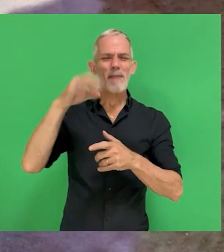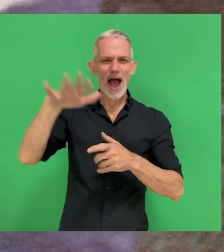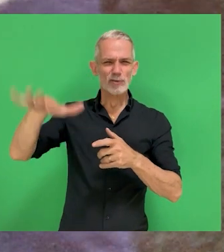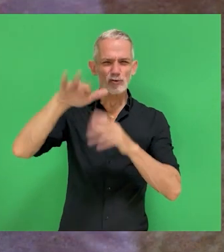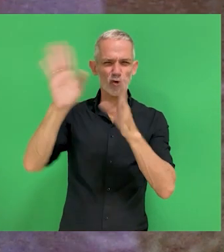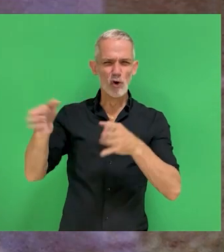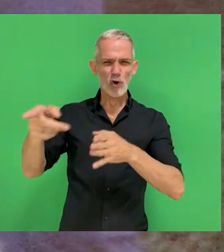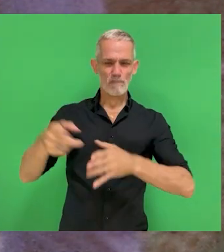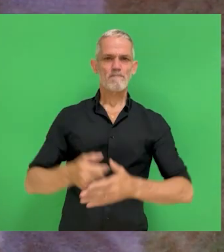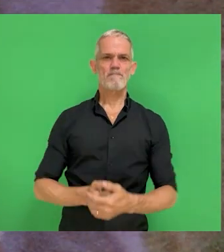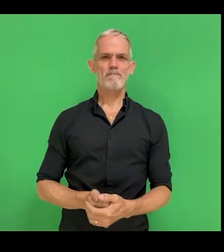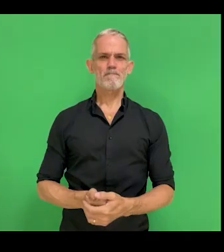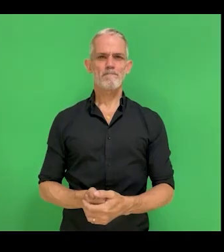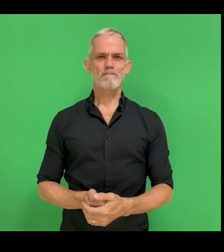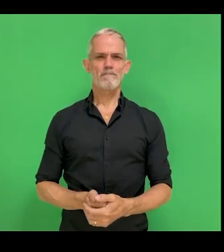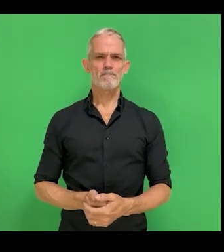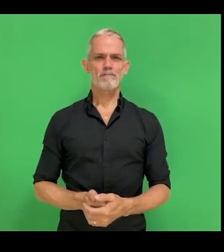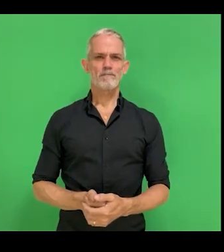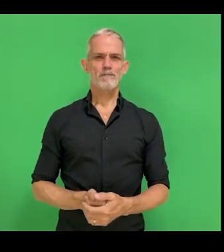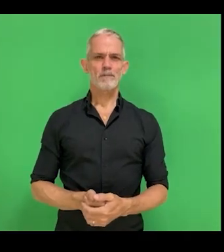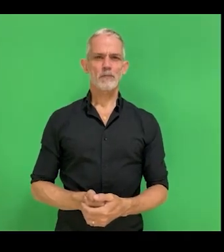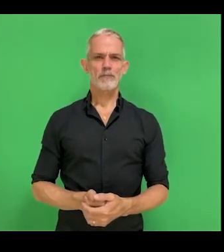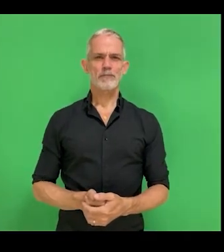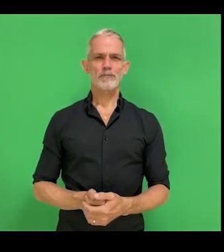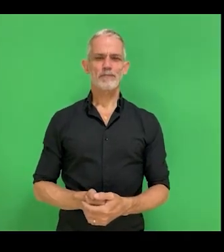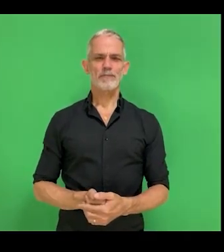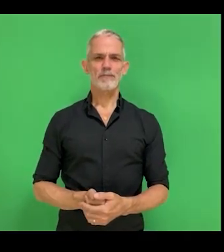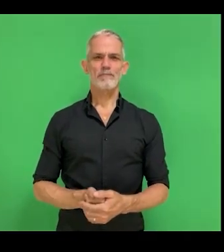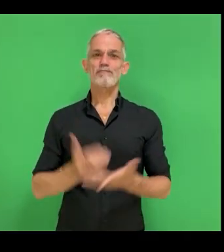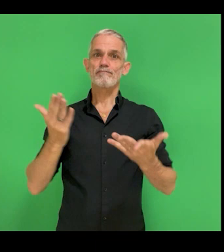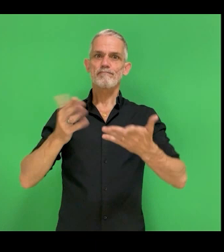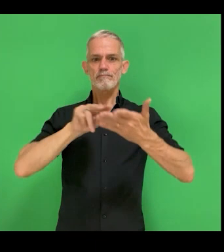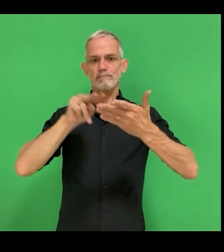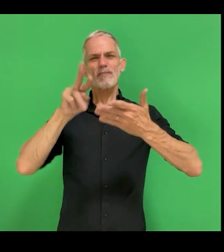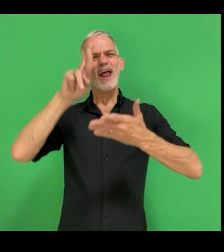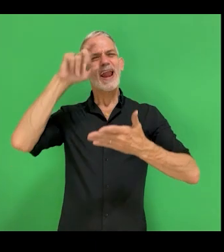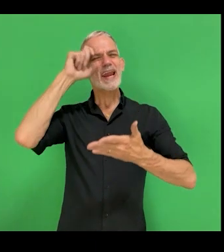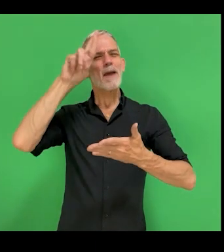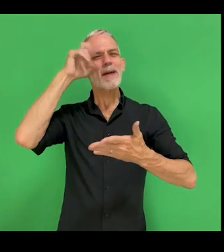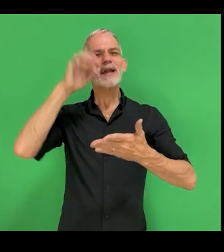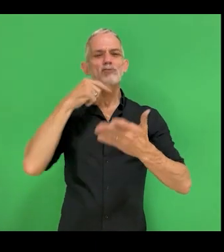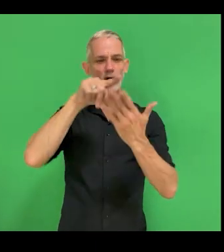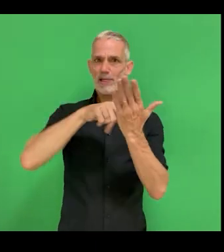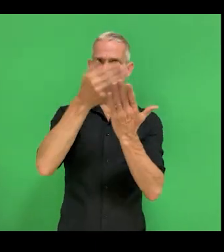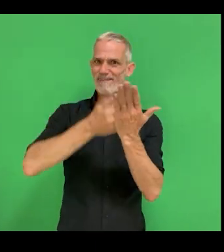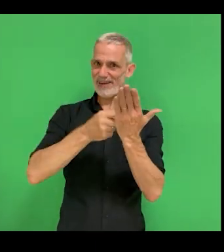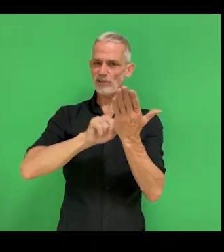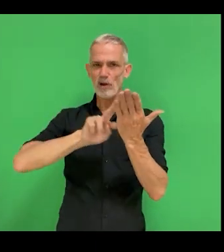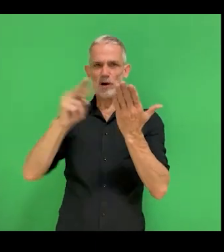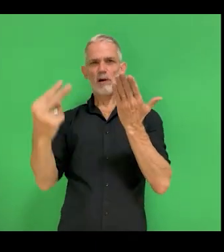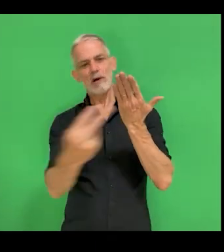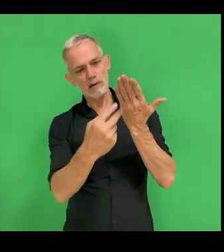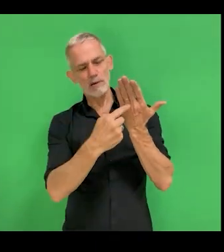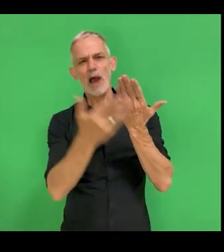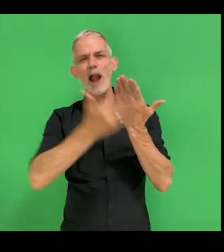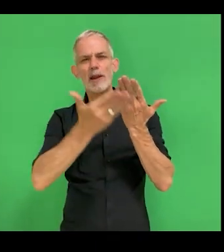bigote, sentado en una bicicleta. Reverso. la parte opuesta al frente de una